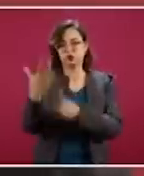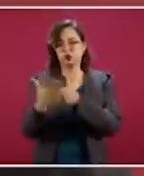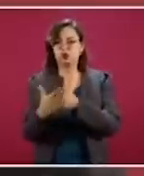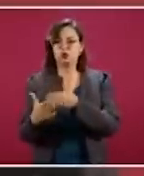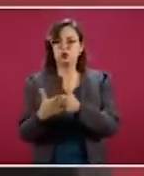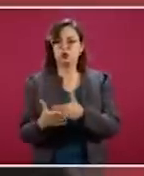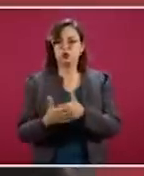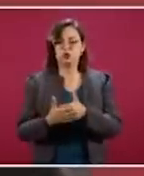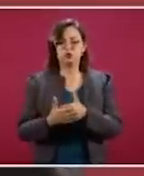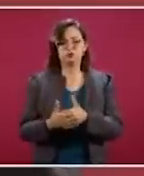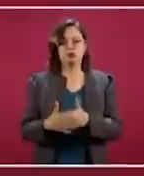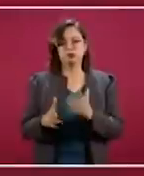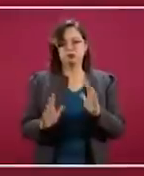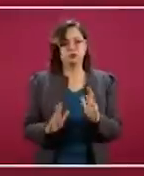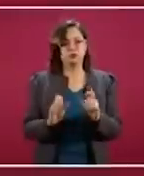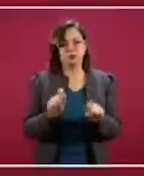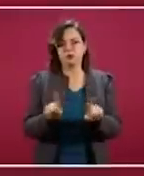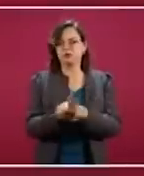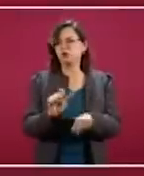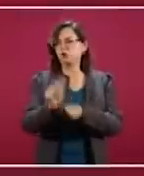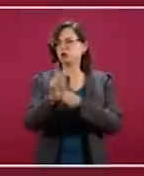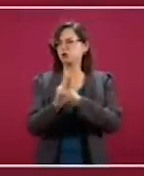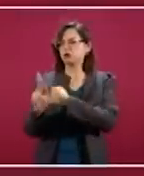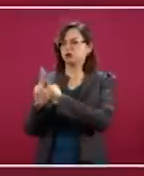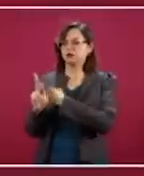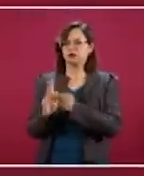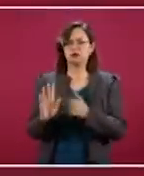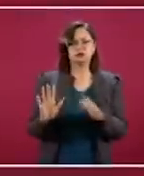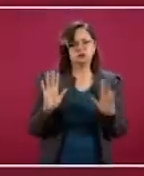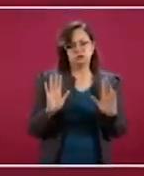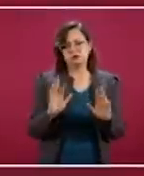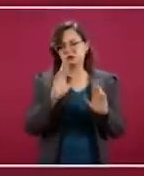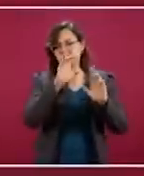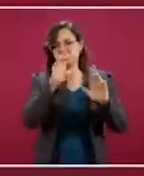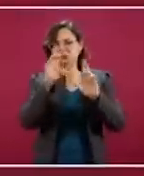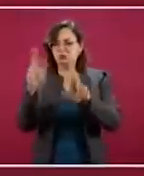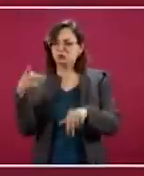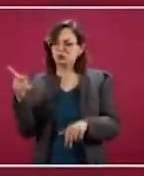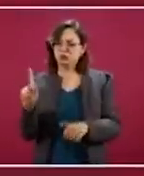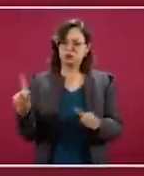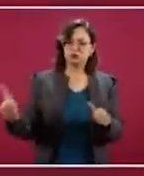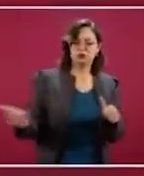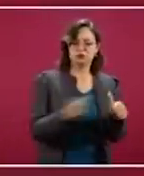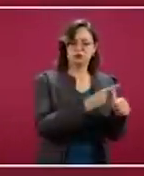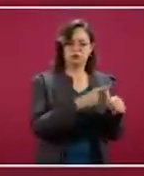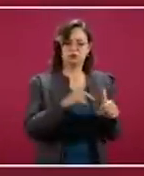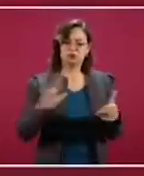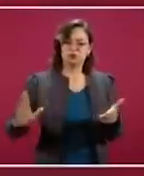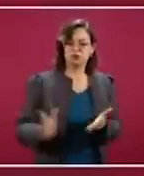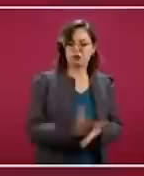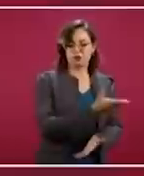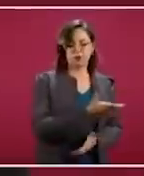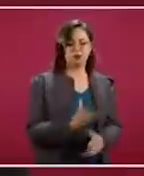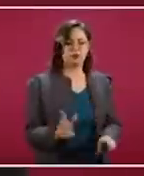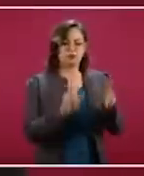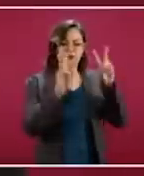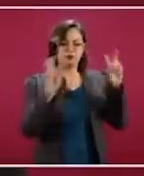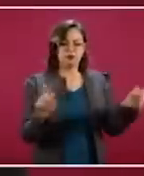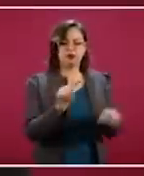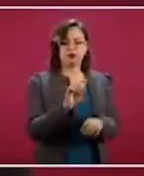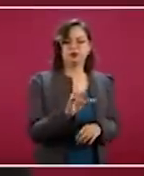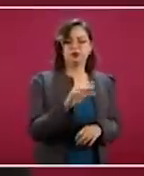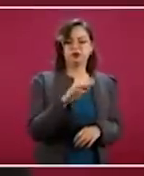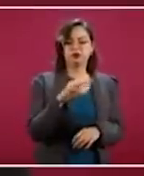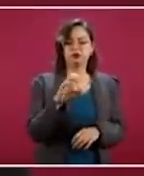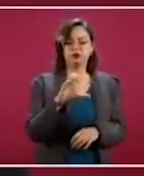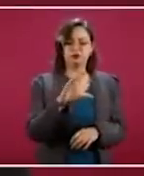Unidos como en otros países, pero queremos que se le dé un tratamiento aparte